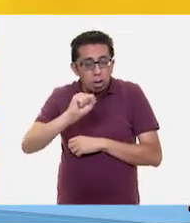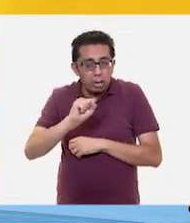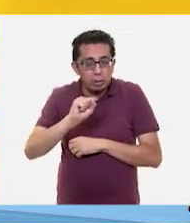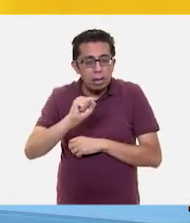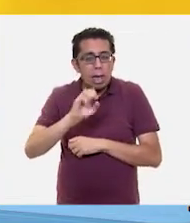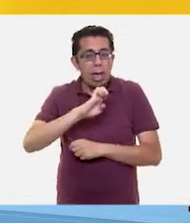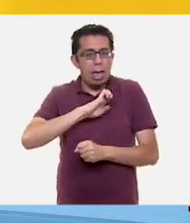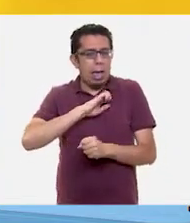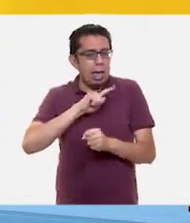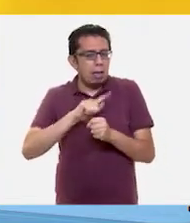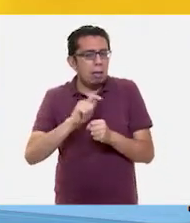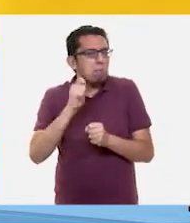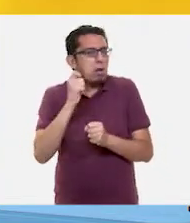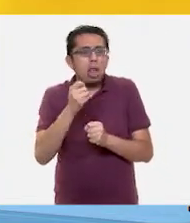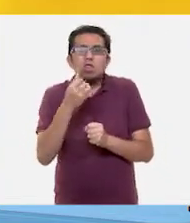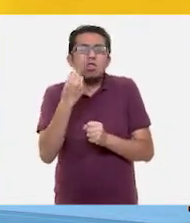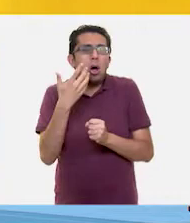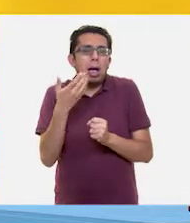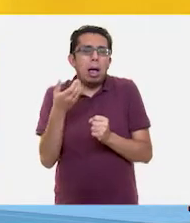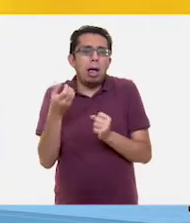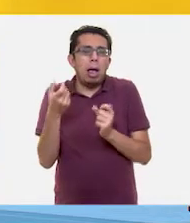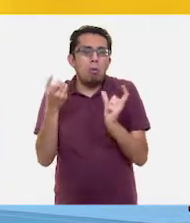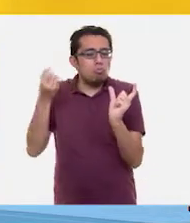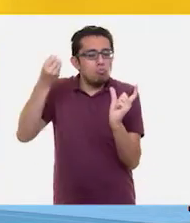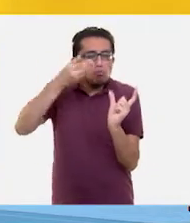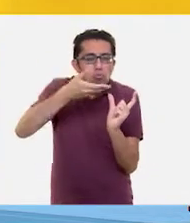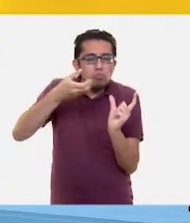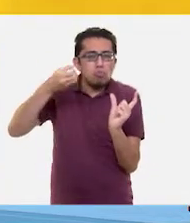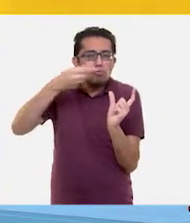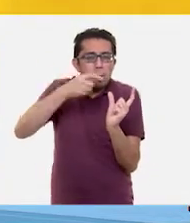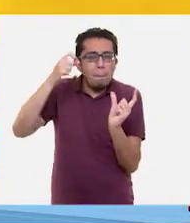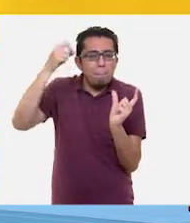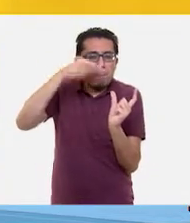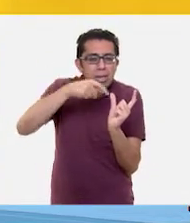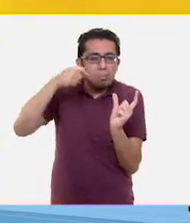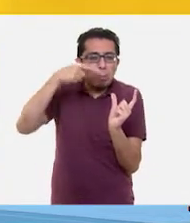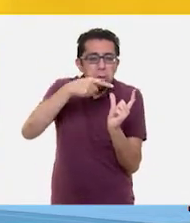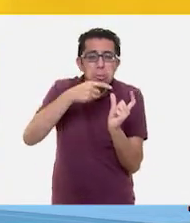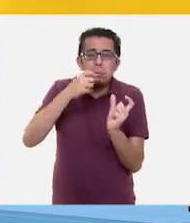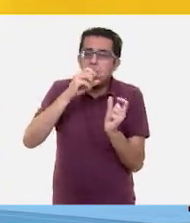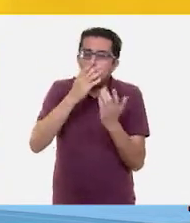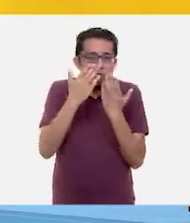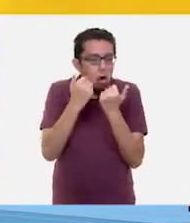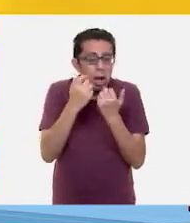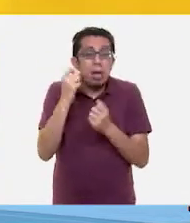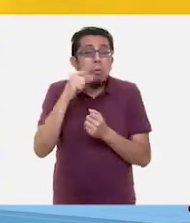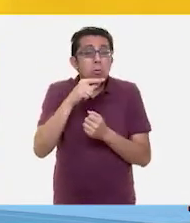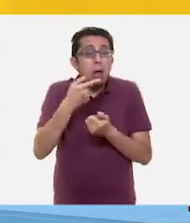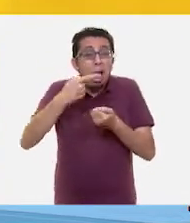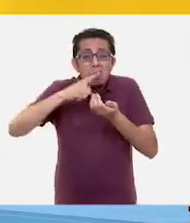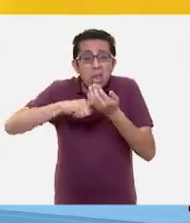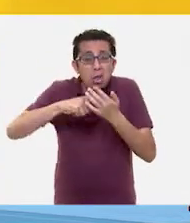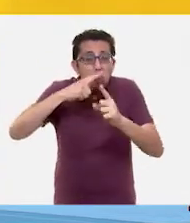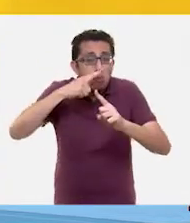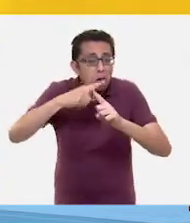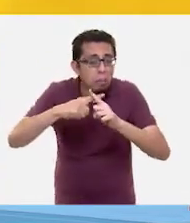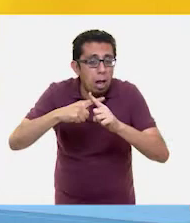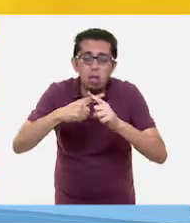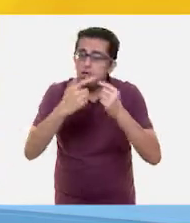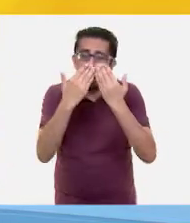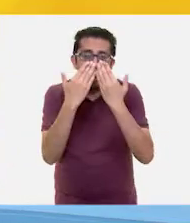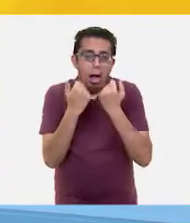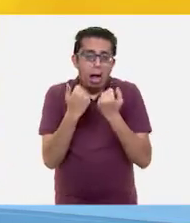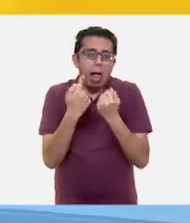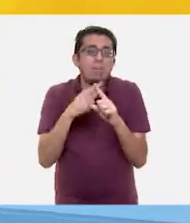términos consecutivos, ni una constante multiplicativa, como sucede con las sucesiones aritméticas o